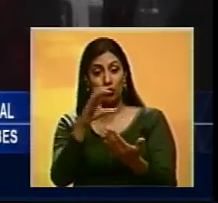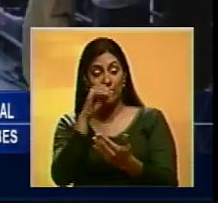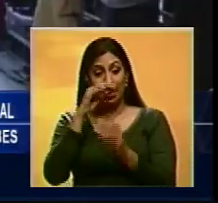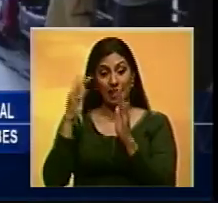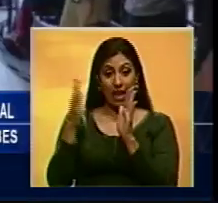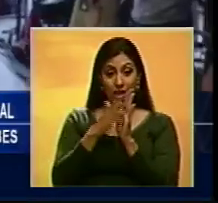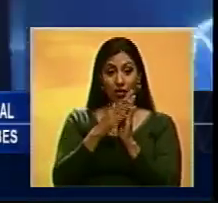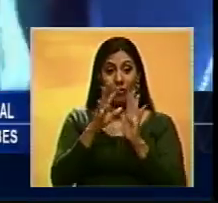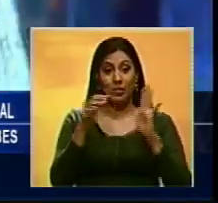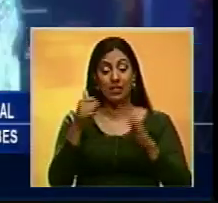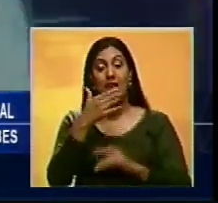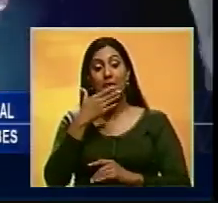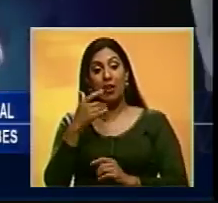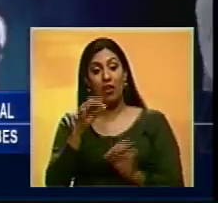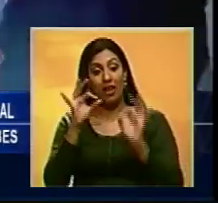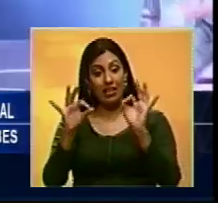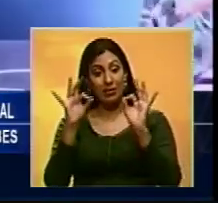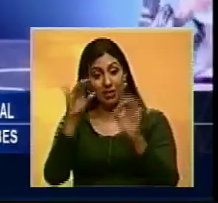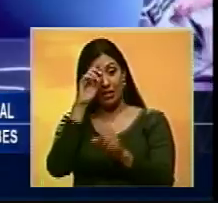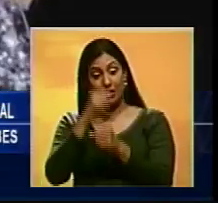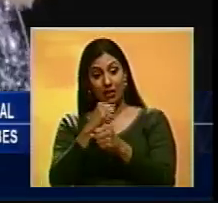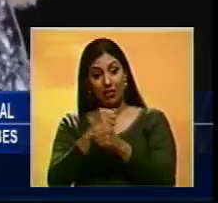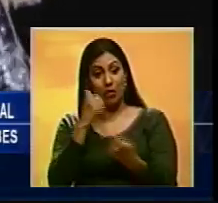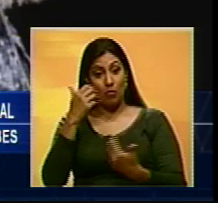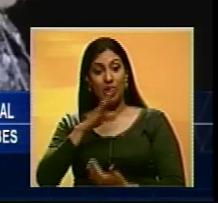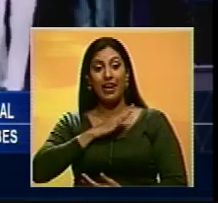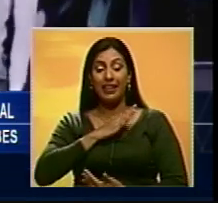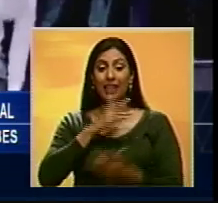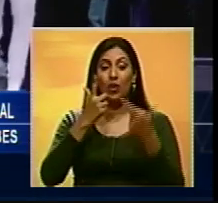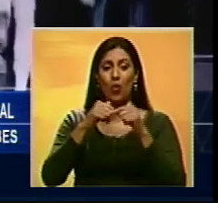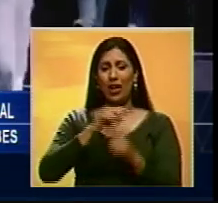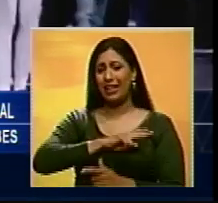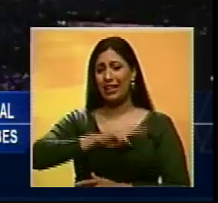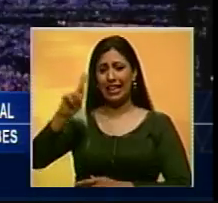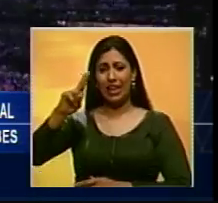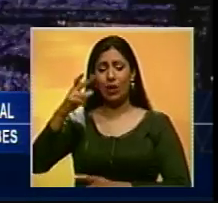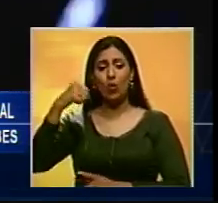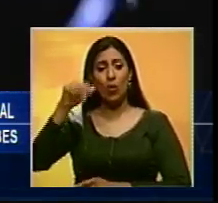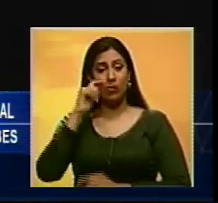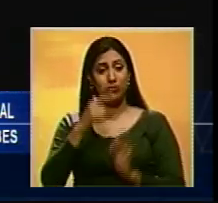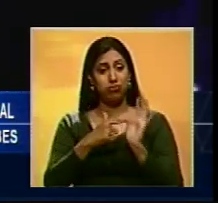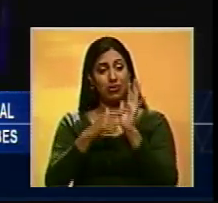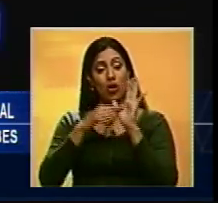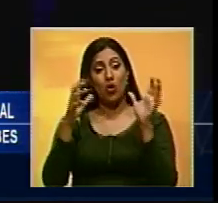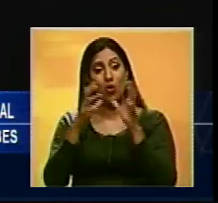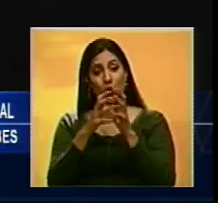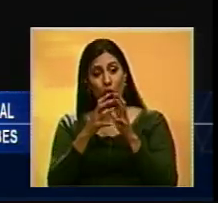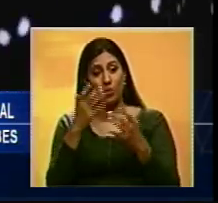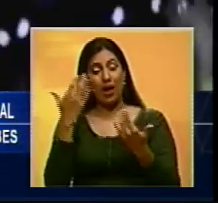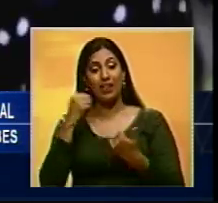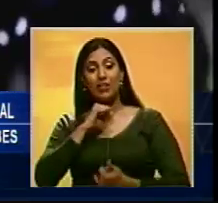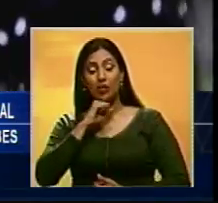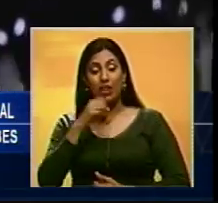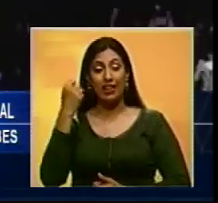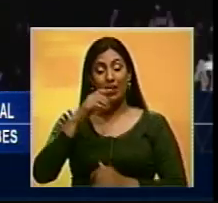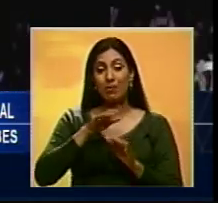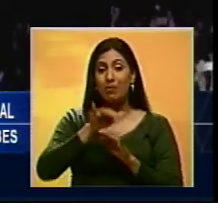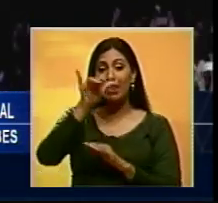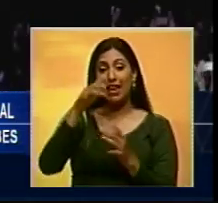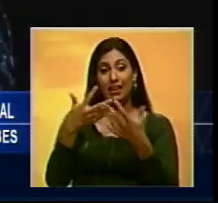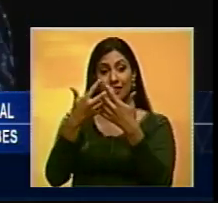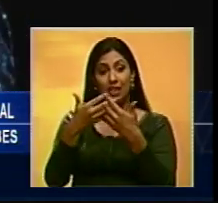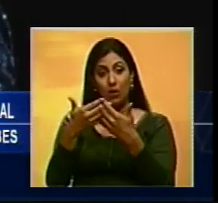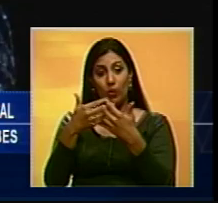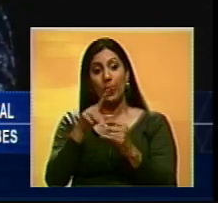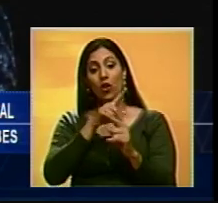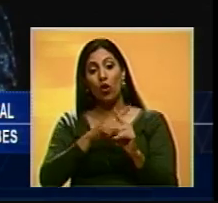este año, según el medio especializado. Taylor superó el récord establecido por la legendaria banda Rolling Stone en su gira por Estados